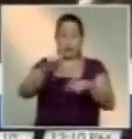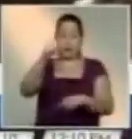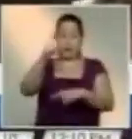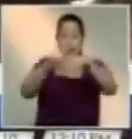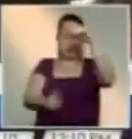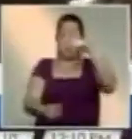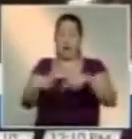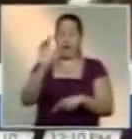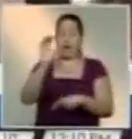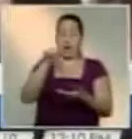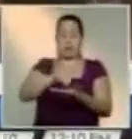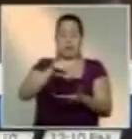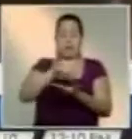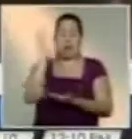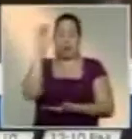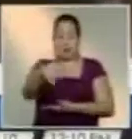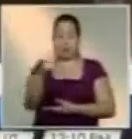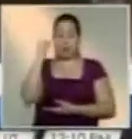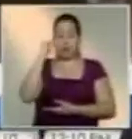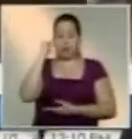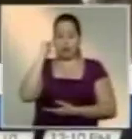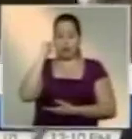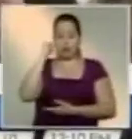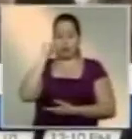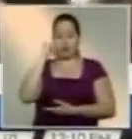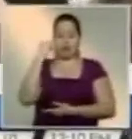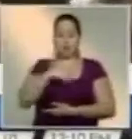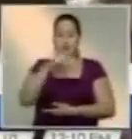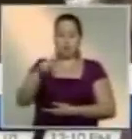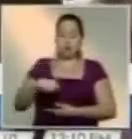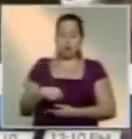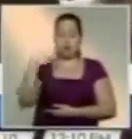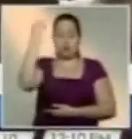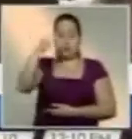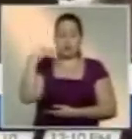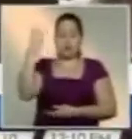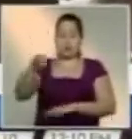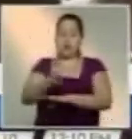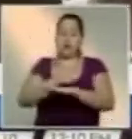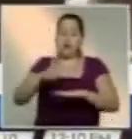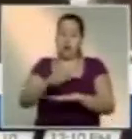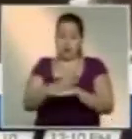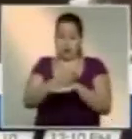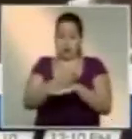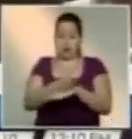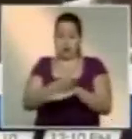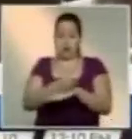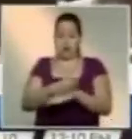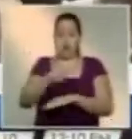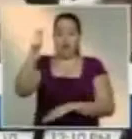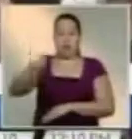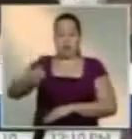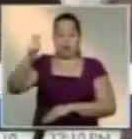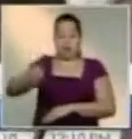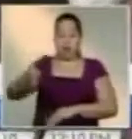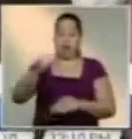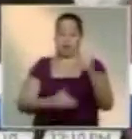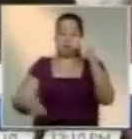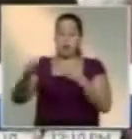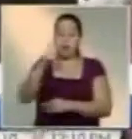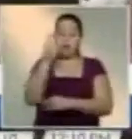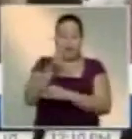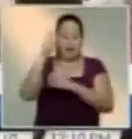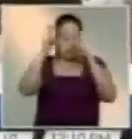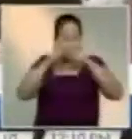capital del estado de Aragua. De manera que nosotros pensamos que el gobierno en este momento, que el Tribunal Supremo está considerando este